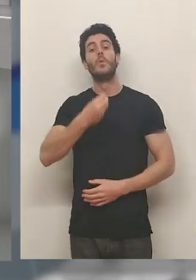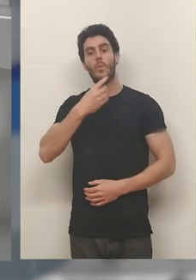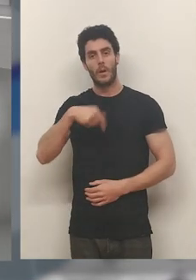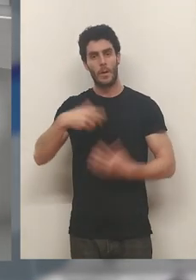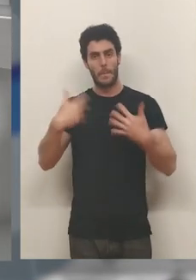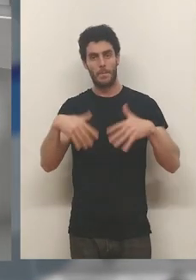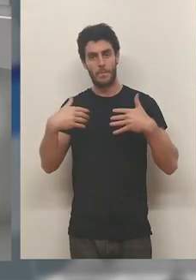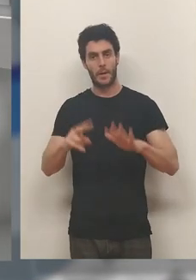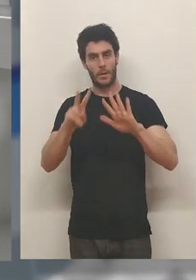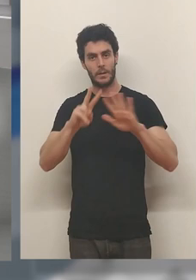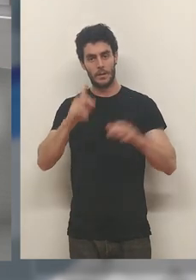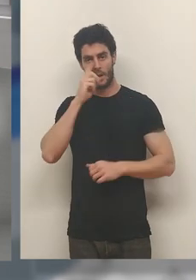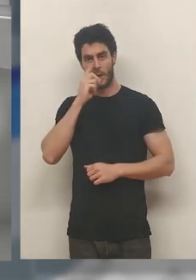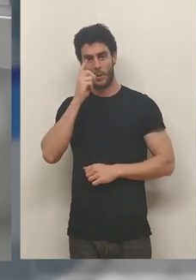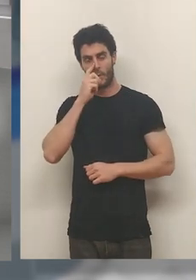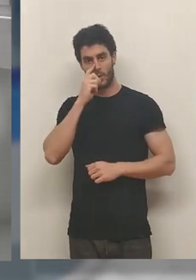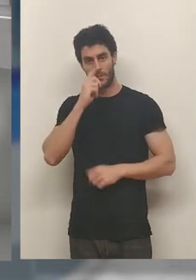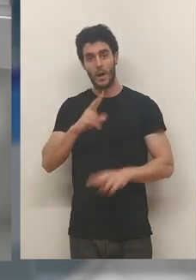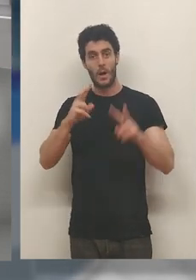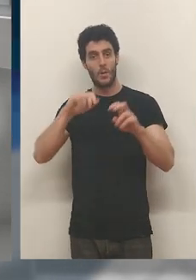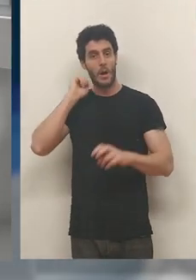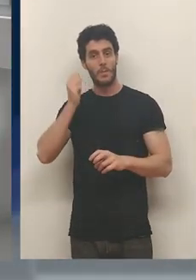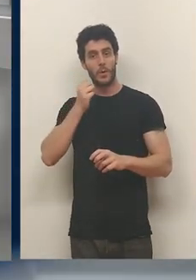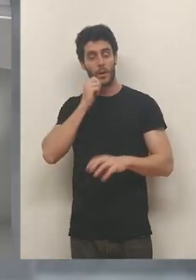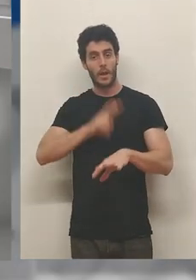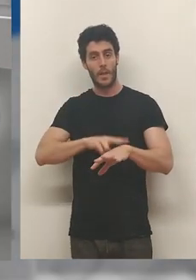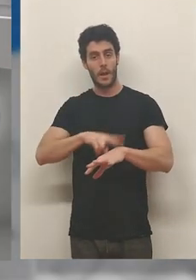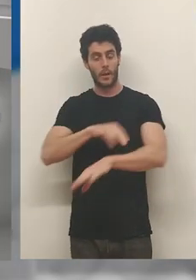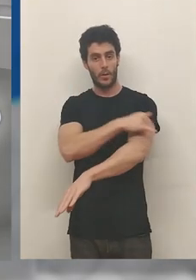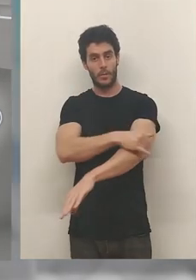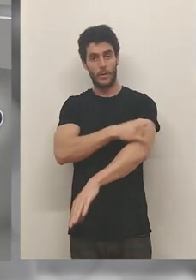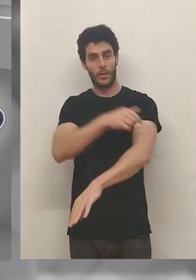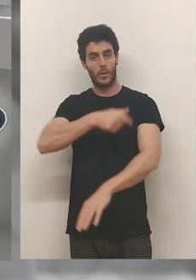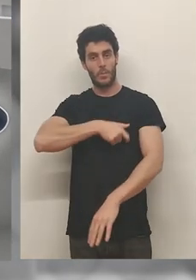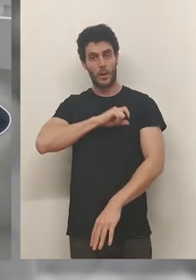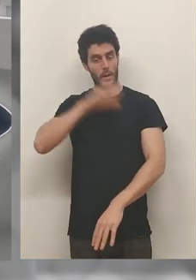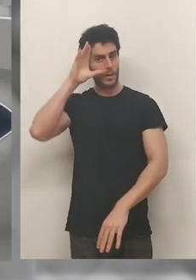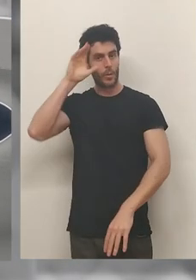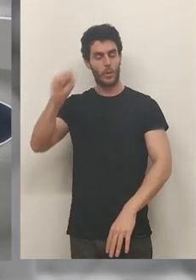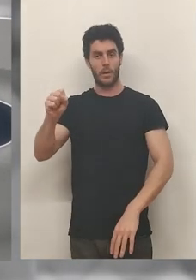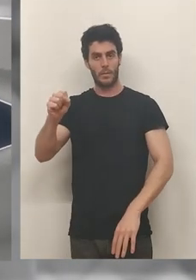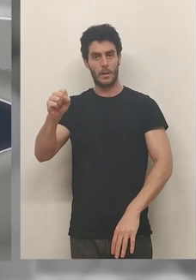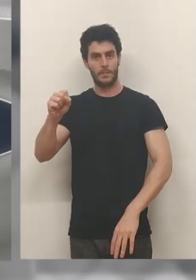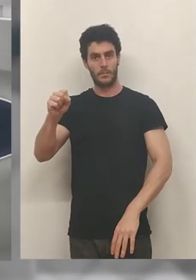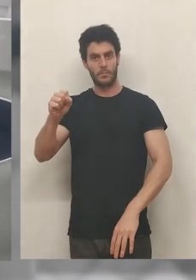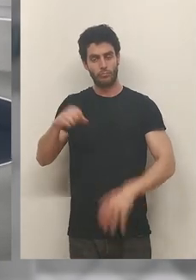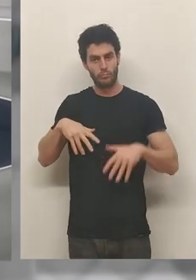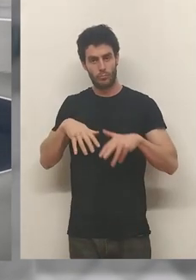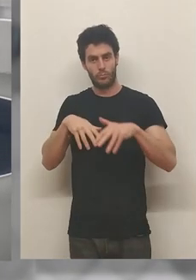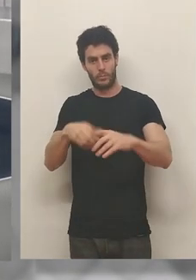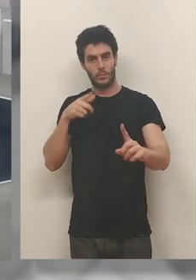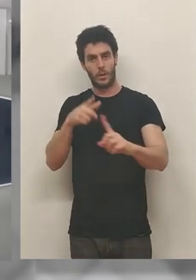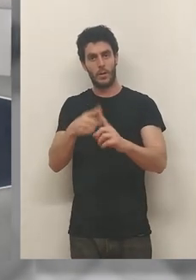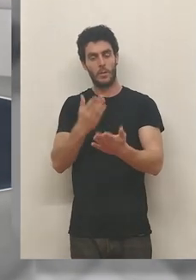¿Qué tal, señoras y señores? Muy buenas. Es miércoles 7 de junio y nueva protesta frente a la delegación de gobierno. Hoy, policías nacionales y guardias